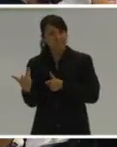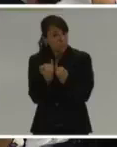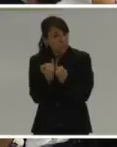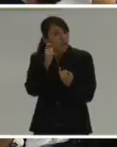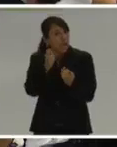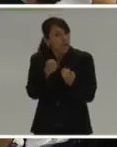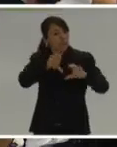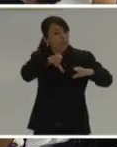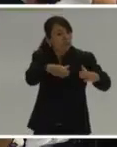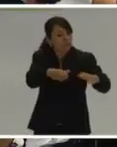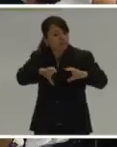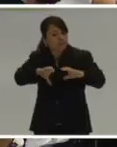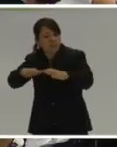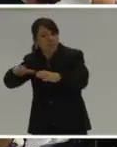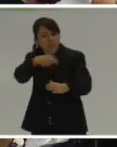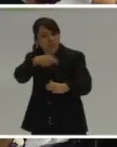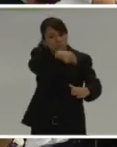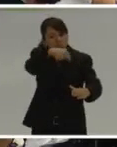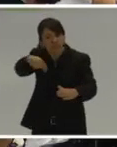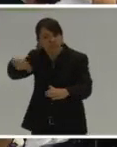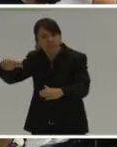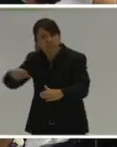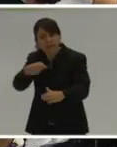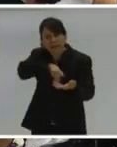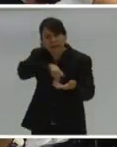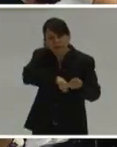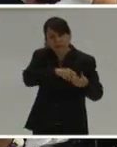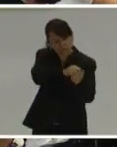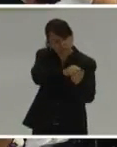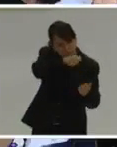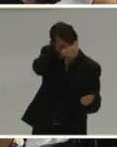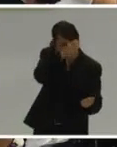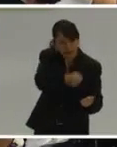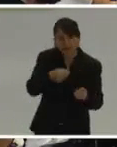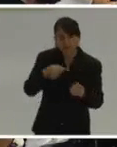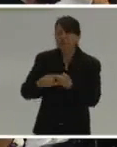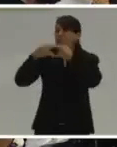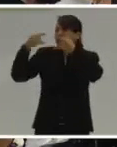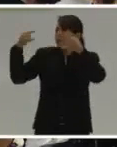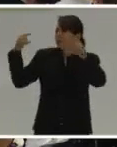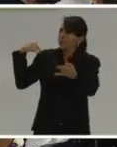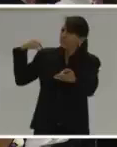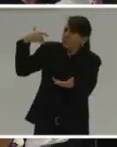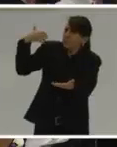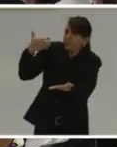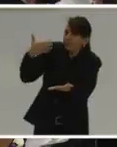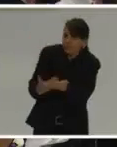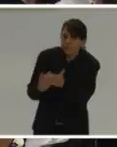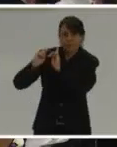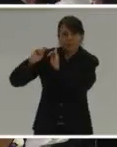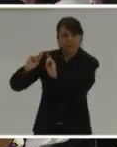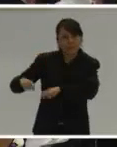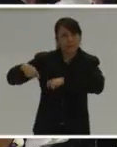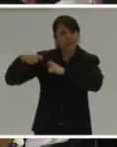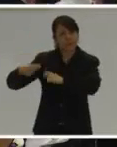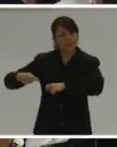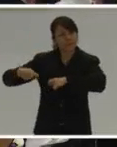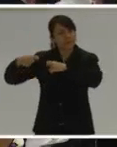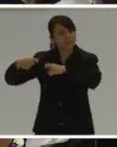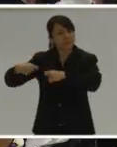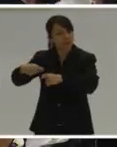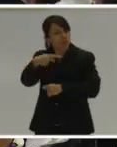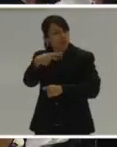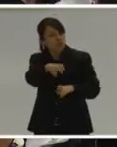son nombres también de historias, de sentencias que sin duda han definido una nueva forma de interpretar el